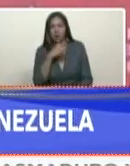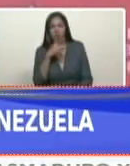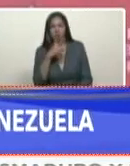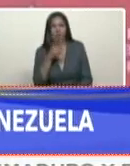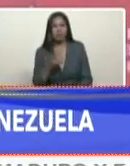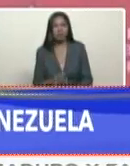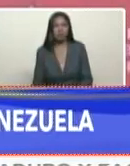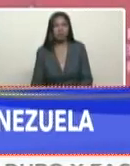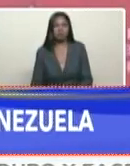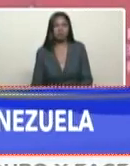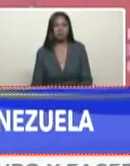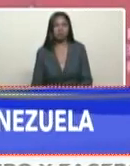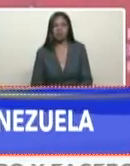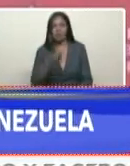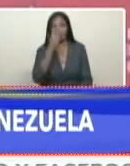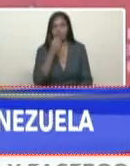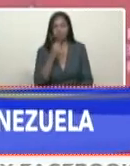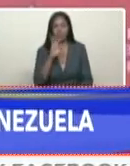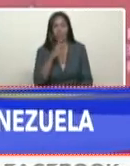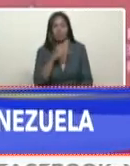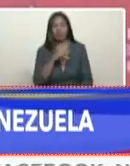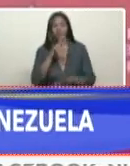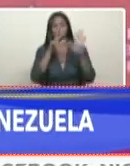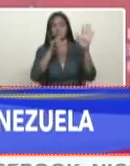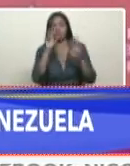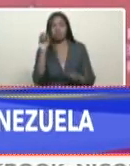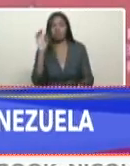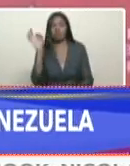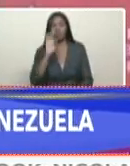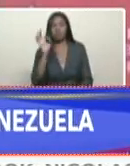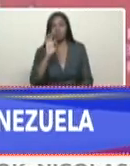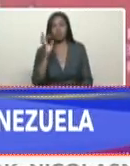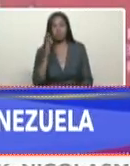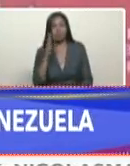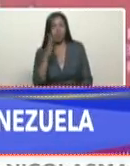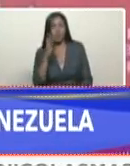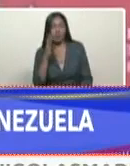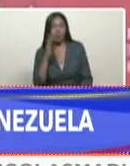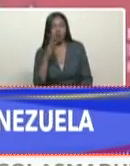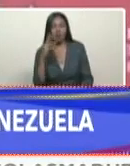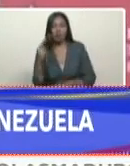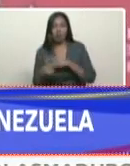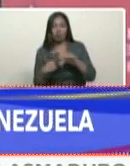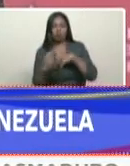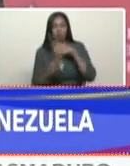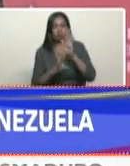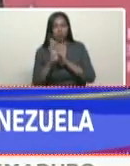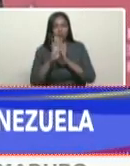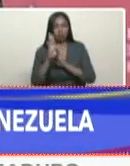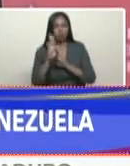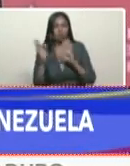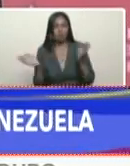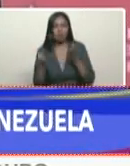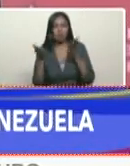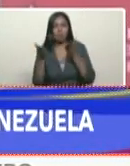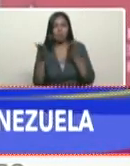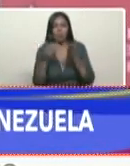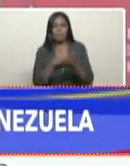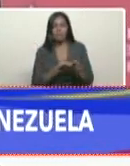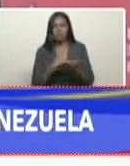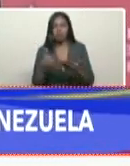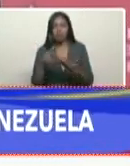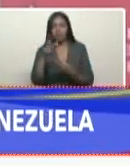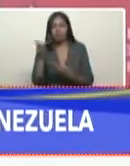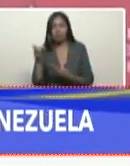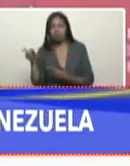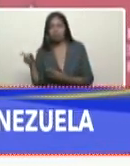30%, y la pobreza en general llegaba al 80%. La revolución ha avanzado en sacar a millones de